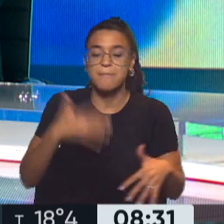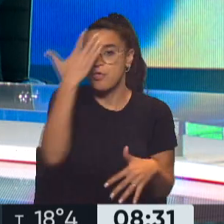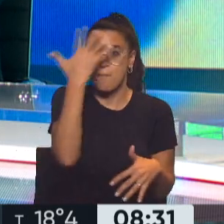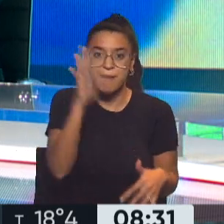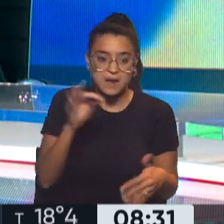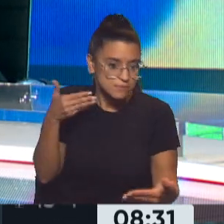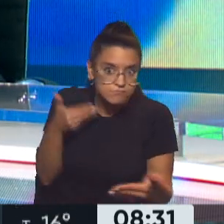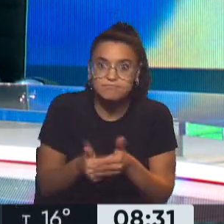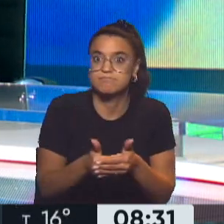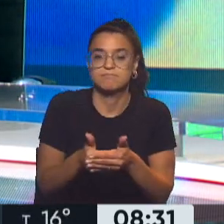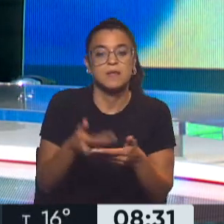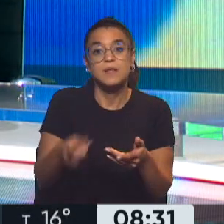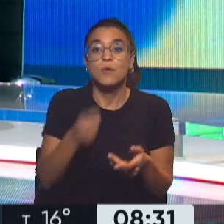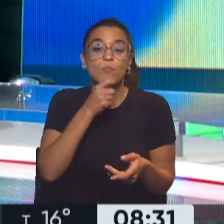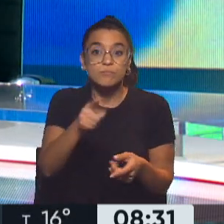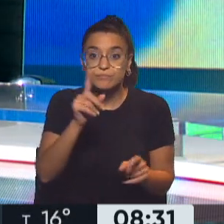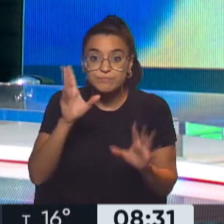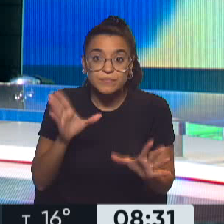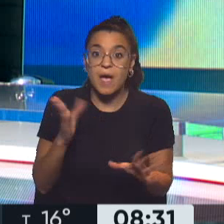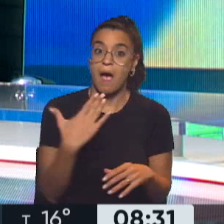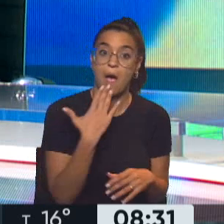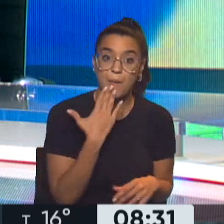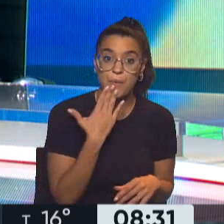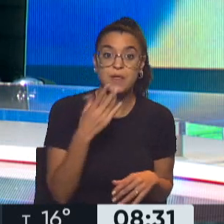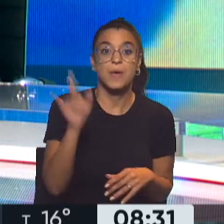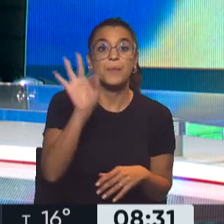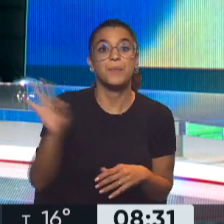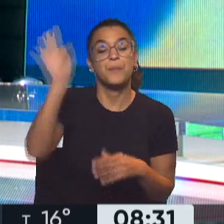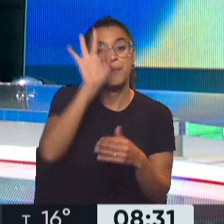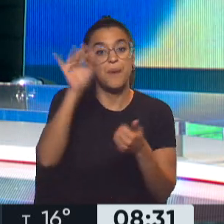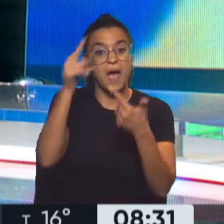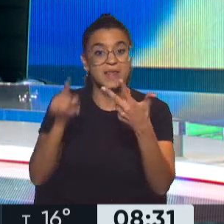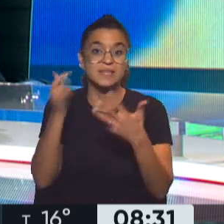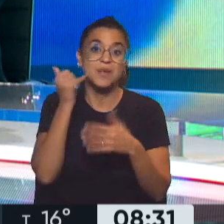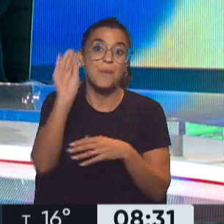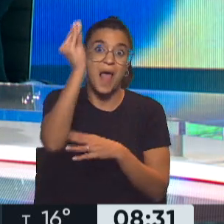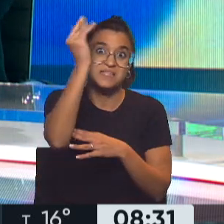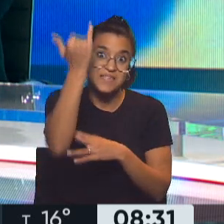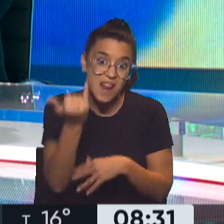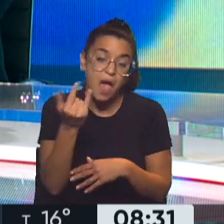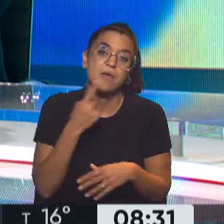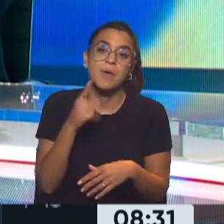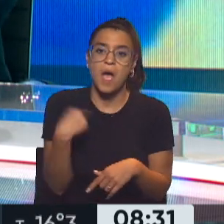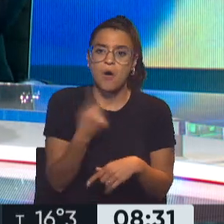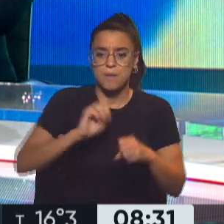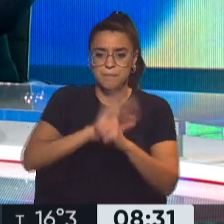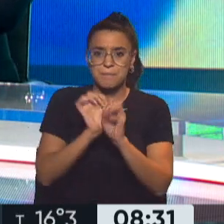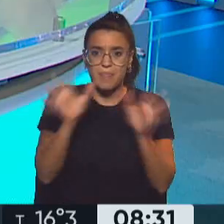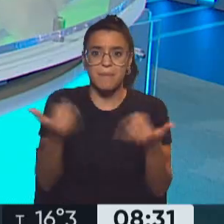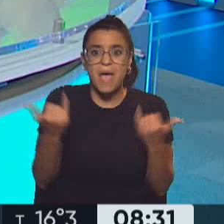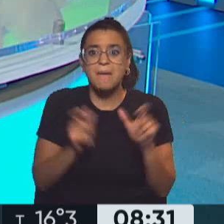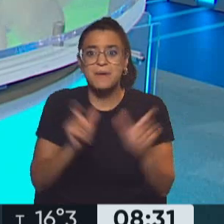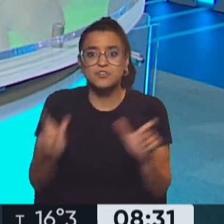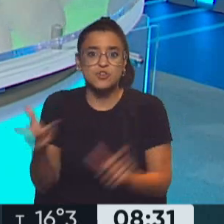está ahí nomás y cuando te querés acordar estamos en abril. Y la variante está muy cerca, ya está en Brasil. Sí, pero además estamos viviendo una pandemia de no